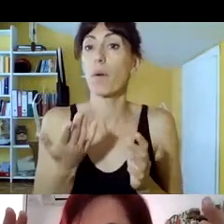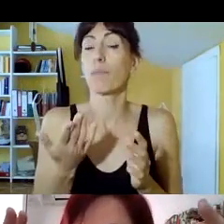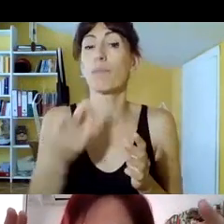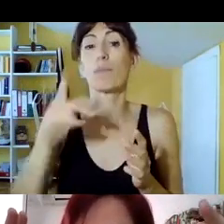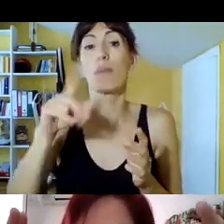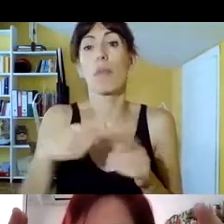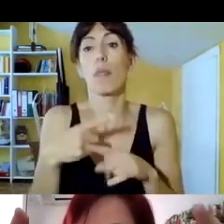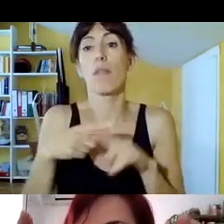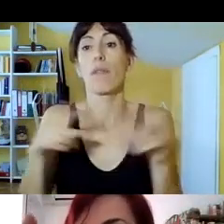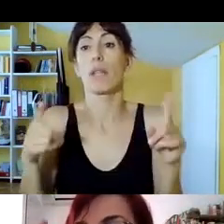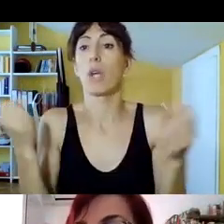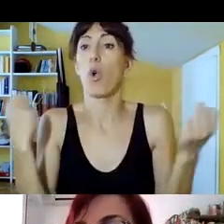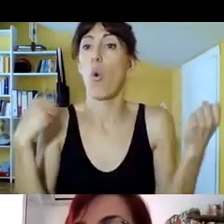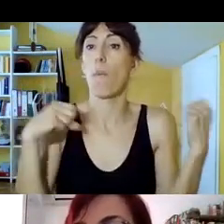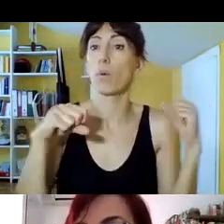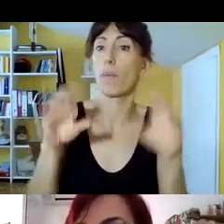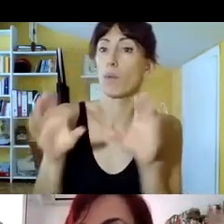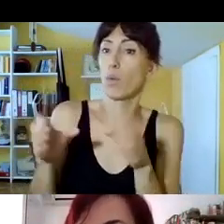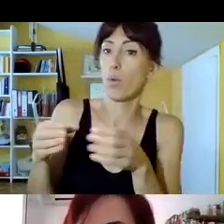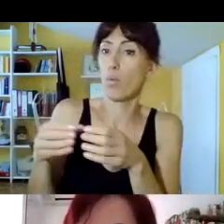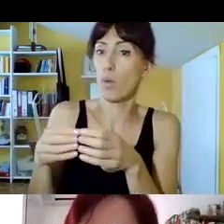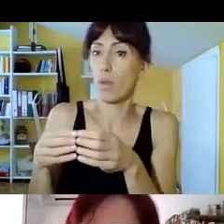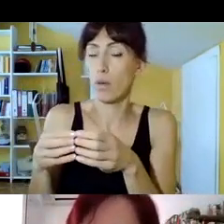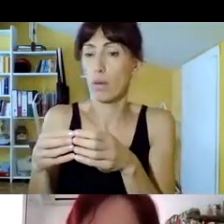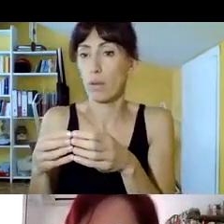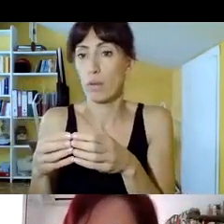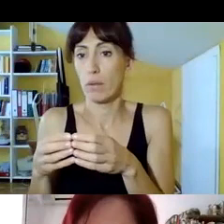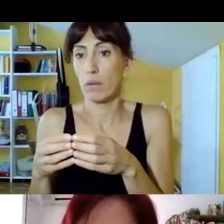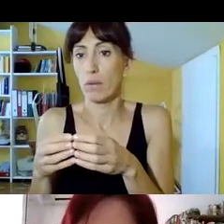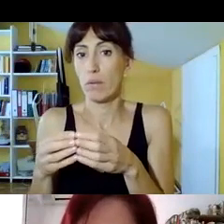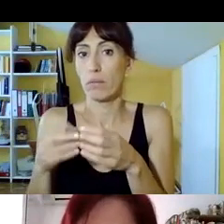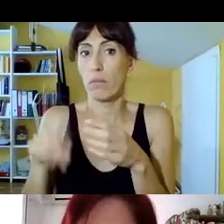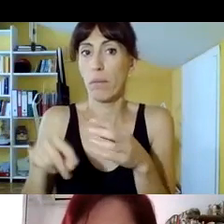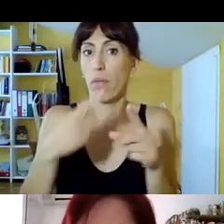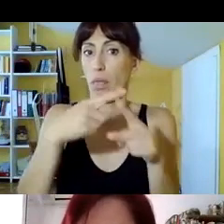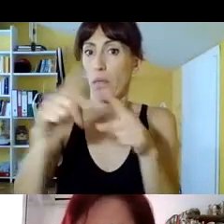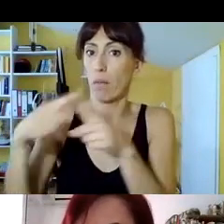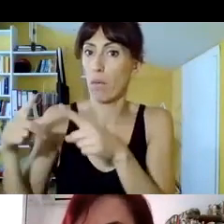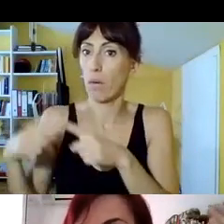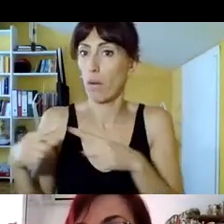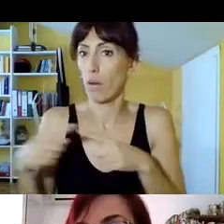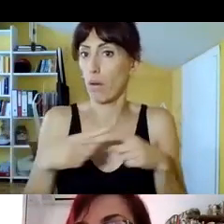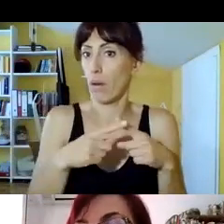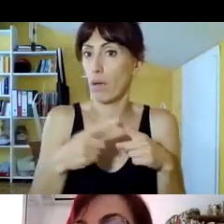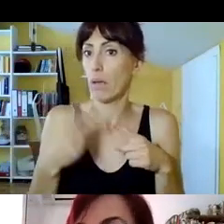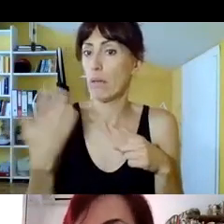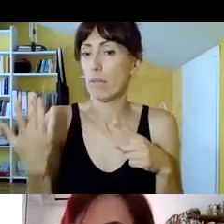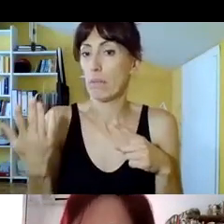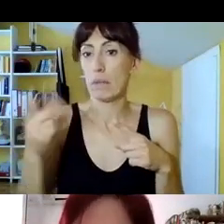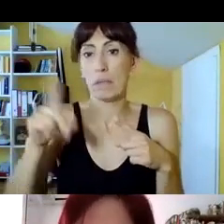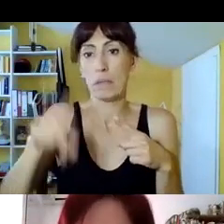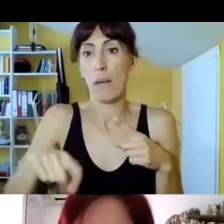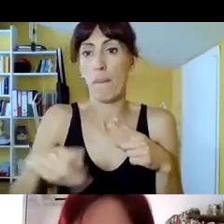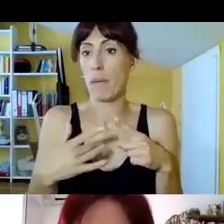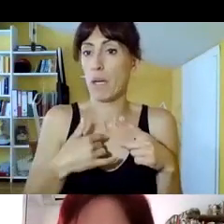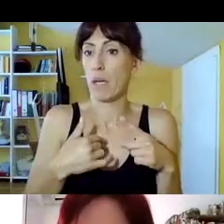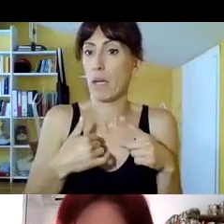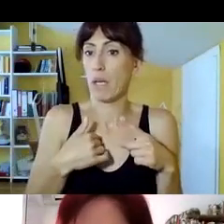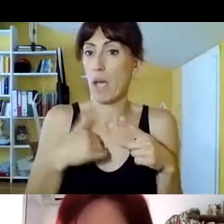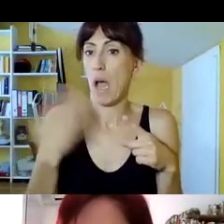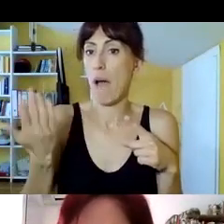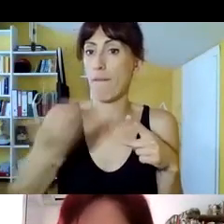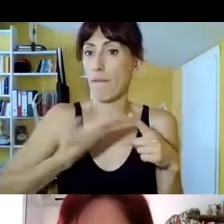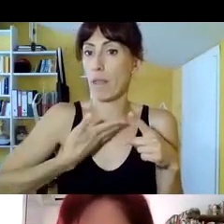con diferentes comportamientos en comunidad, también con una distribución desigual de los determinantes intermedios y con estar especialmente afectada